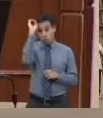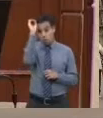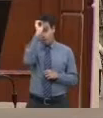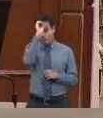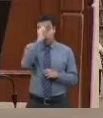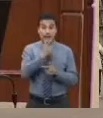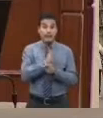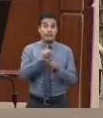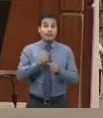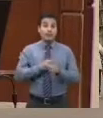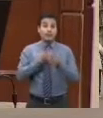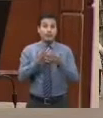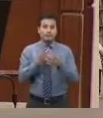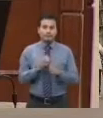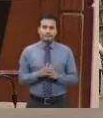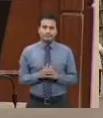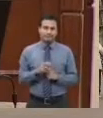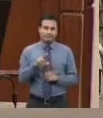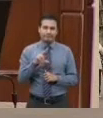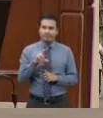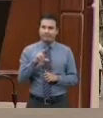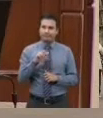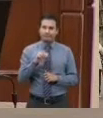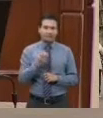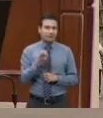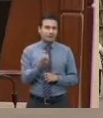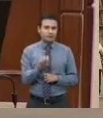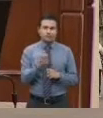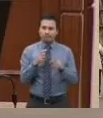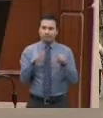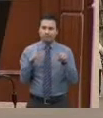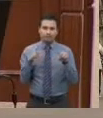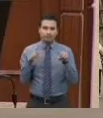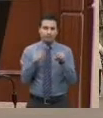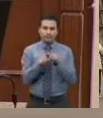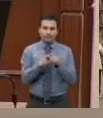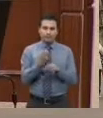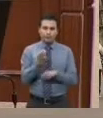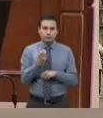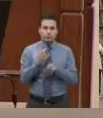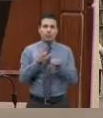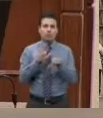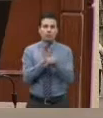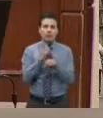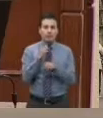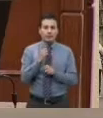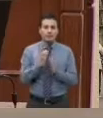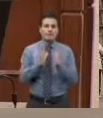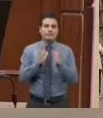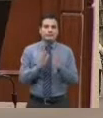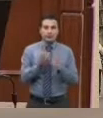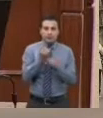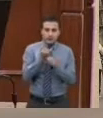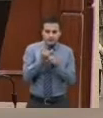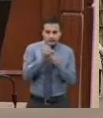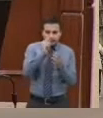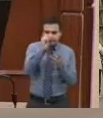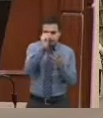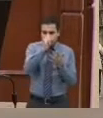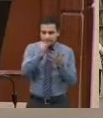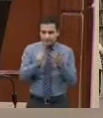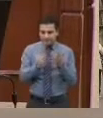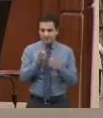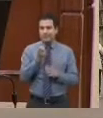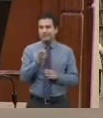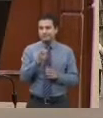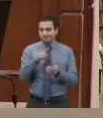amparadas bajo el legítimo derecho de la libertad de expresión, toda vez que existen elementos que permiten inferir que se trató